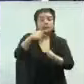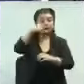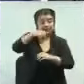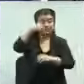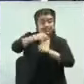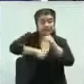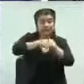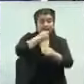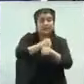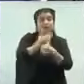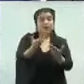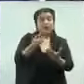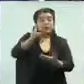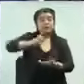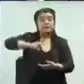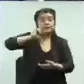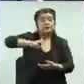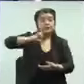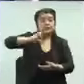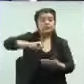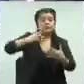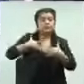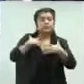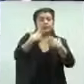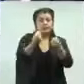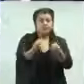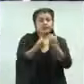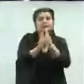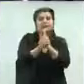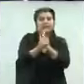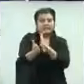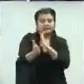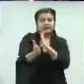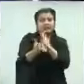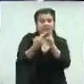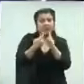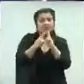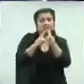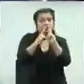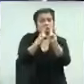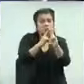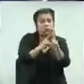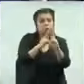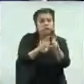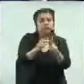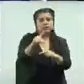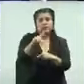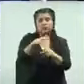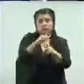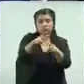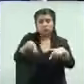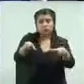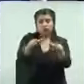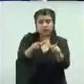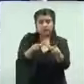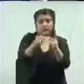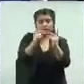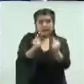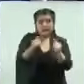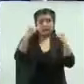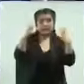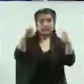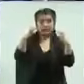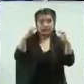ninguna duda, de que necesitamos fortalecer la capacidad de respuesta de las zonas viales a las emergencias en